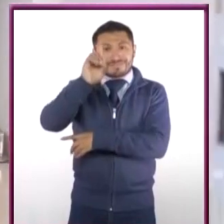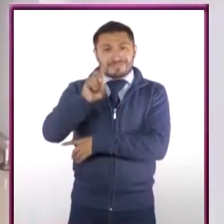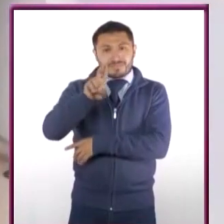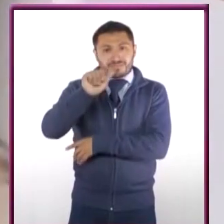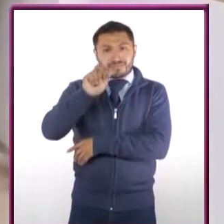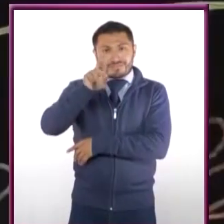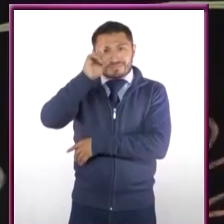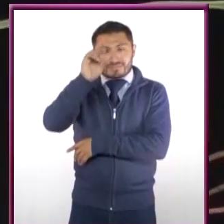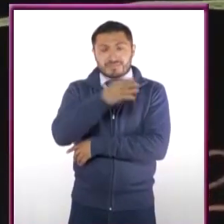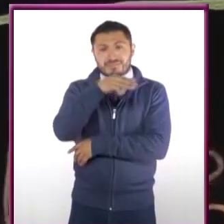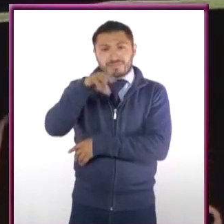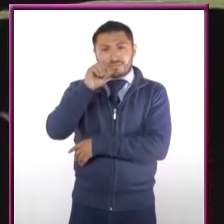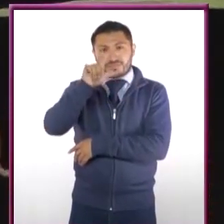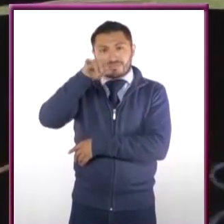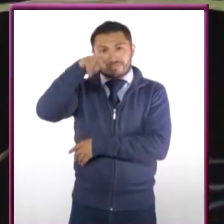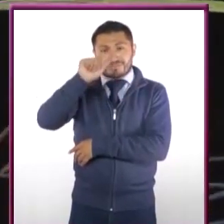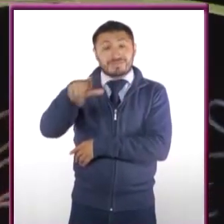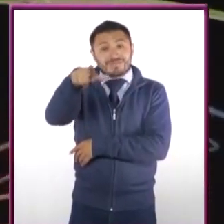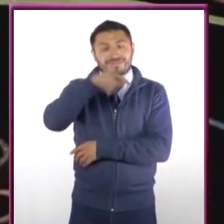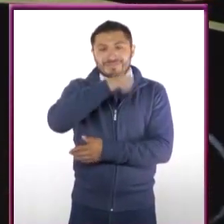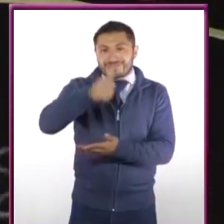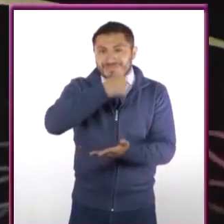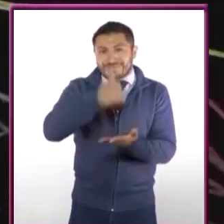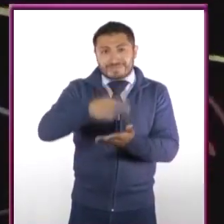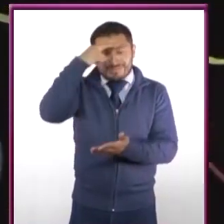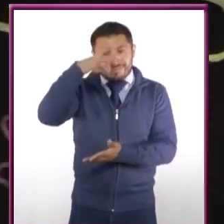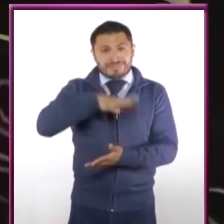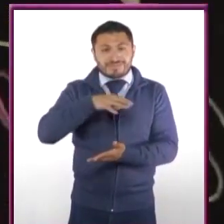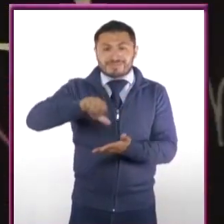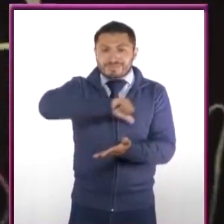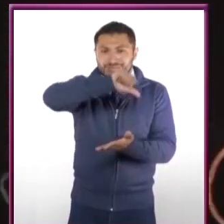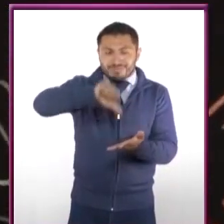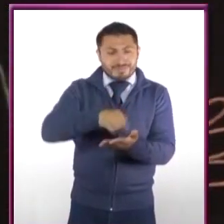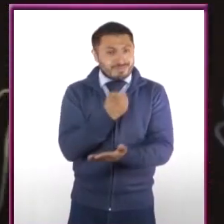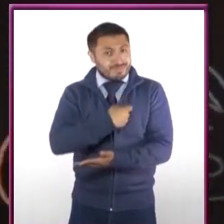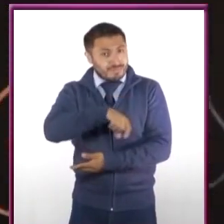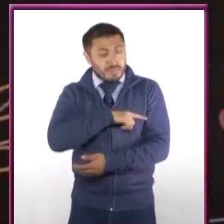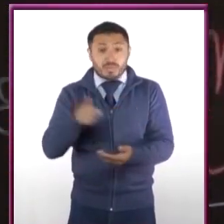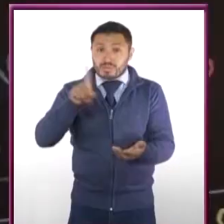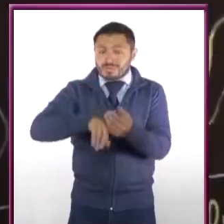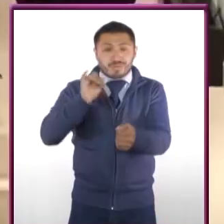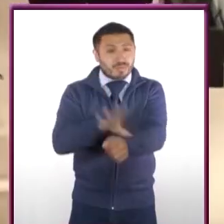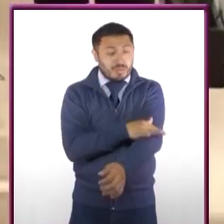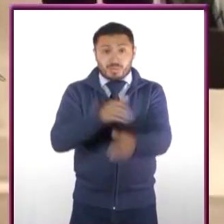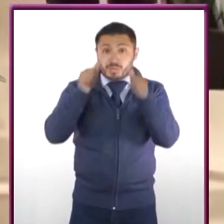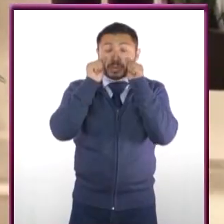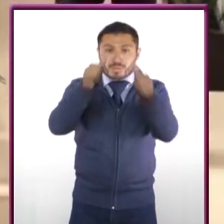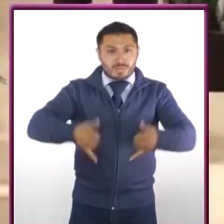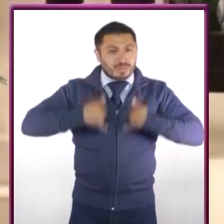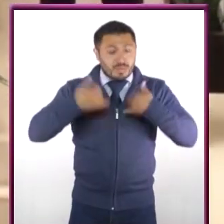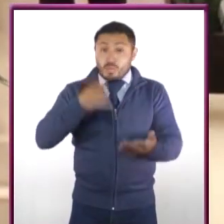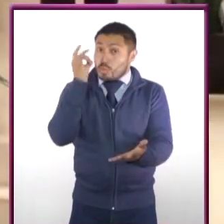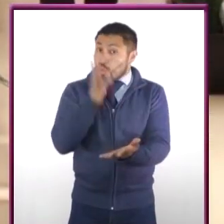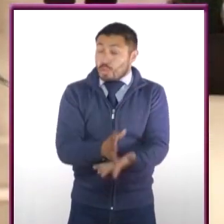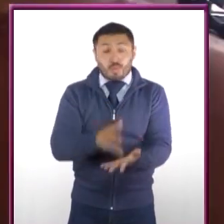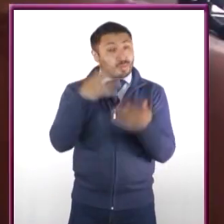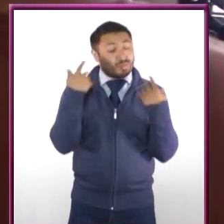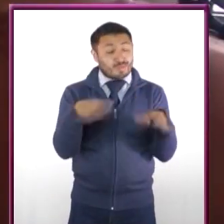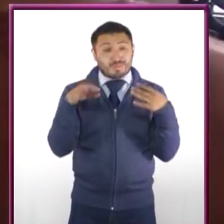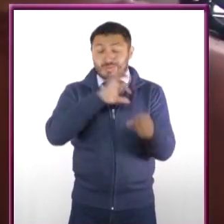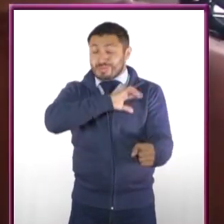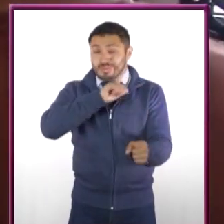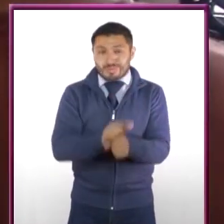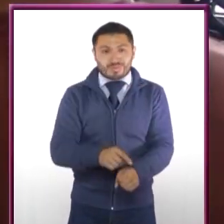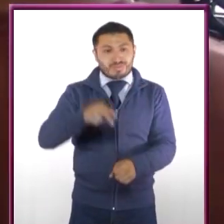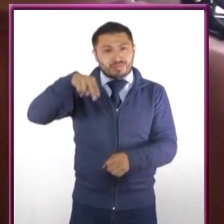Eduardo Molina en la Ciudad de México. Ahí se encuentra un centro de salud emocional para jóvenes, que es único en su tipo,